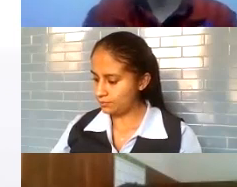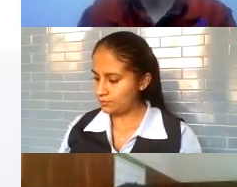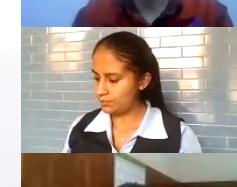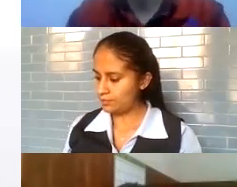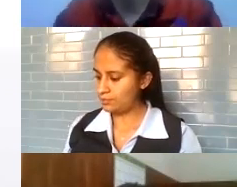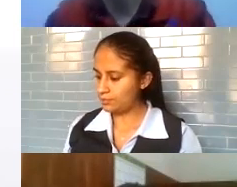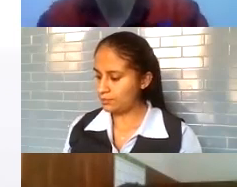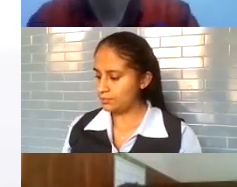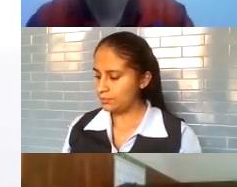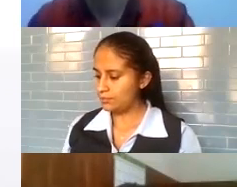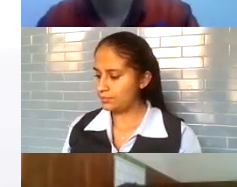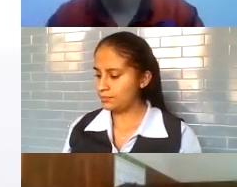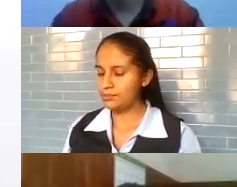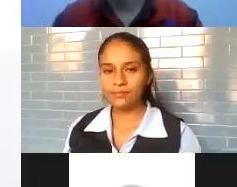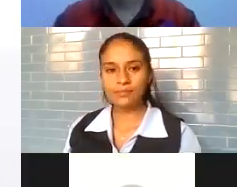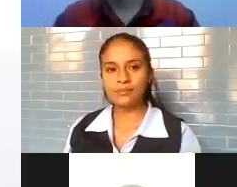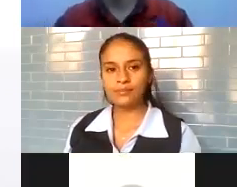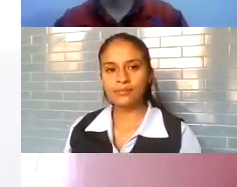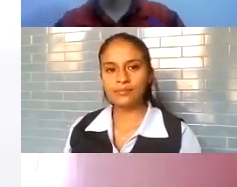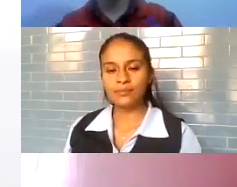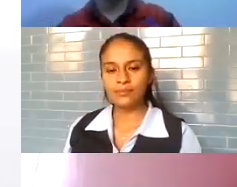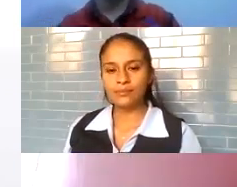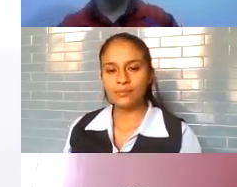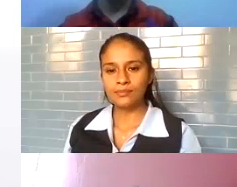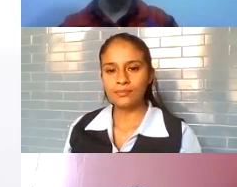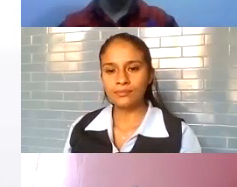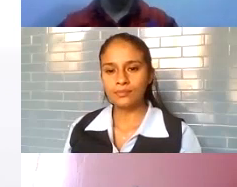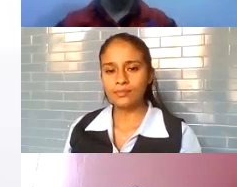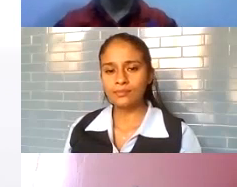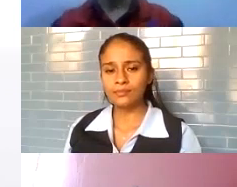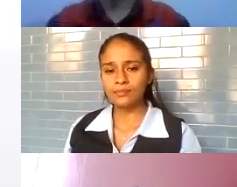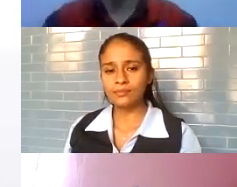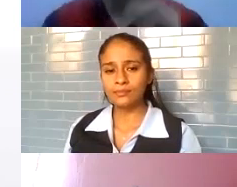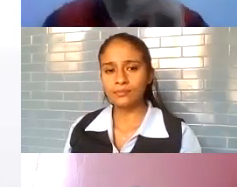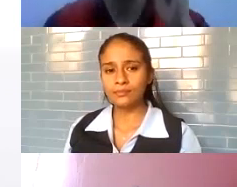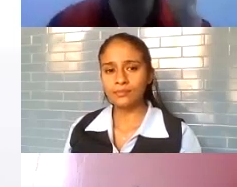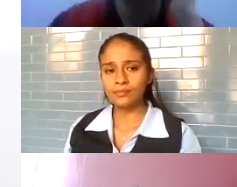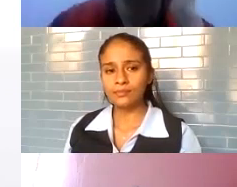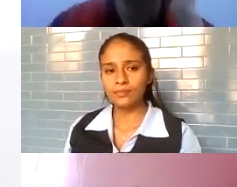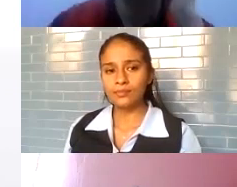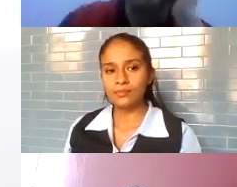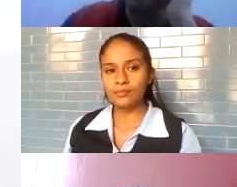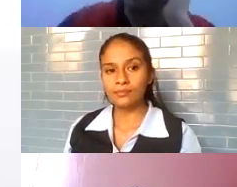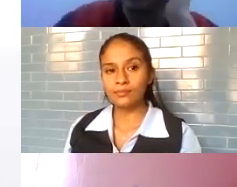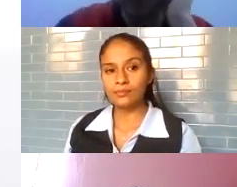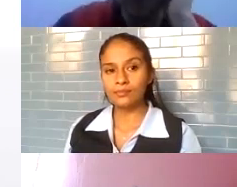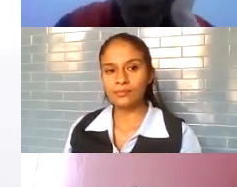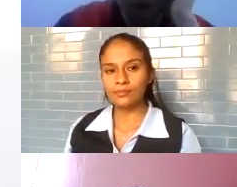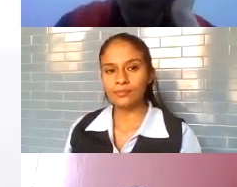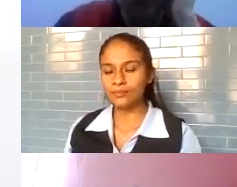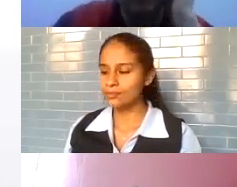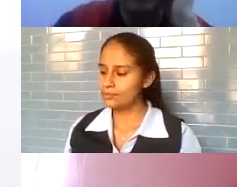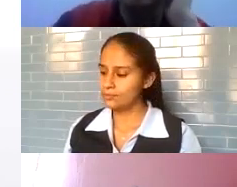que uno generalmente no tiene en casa, ¿ahí qué podemos usar? Lo que se recomienda, si no se tienen